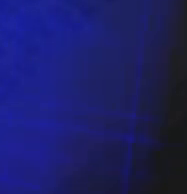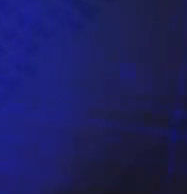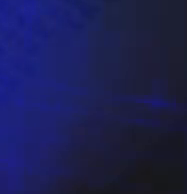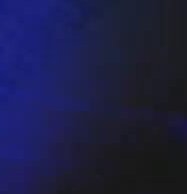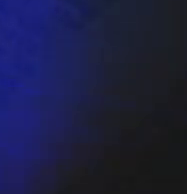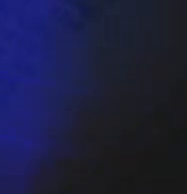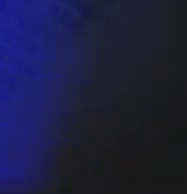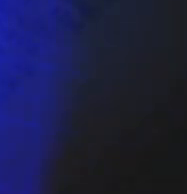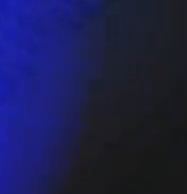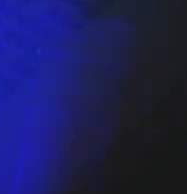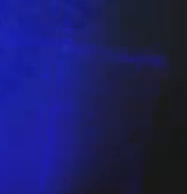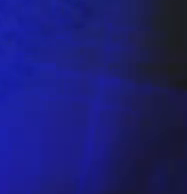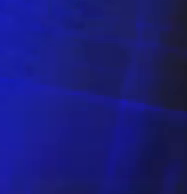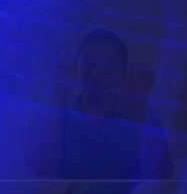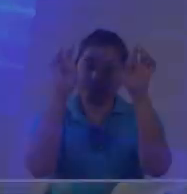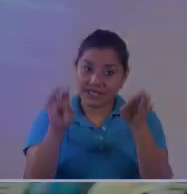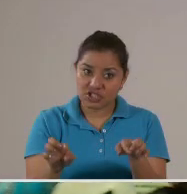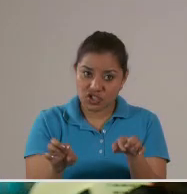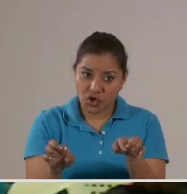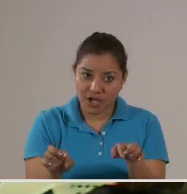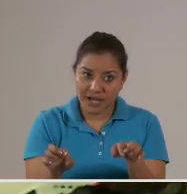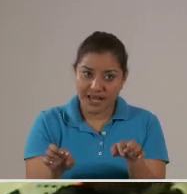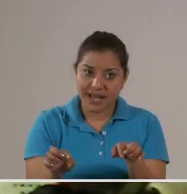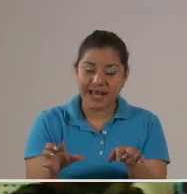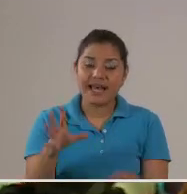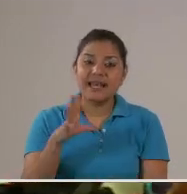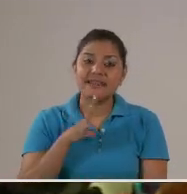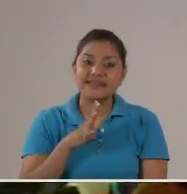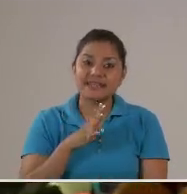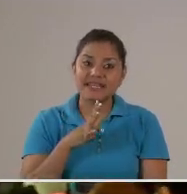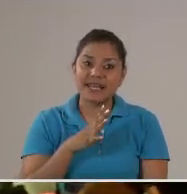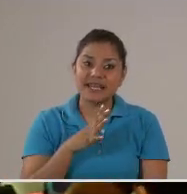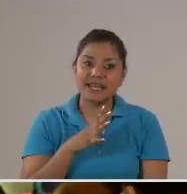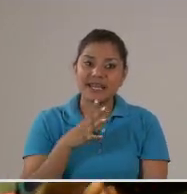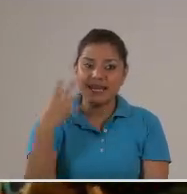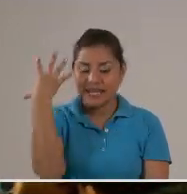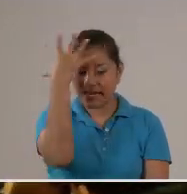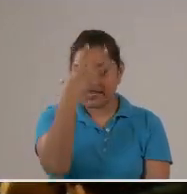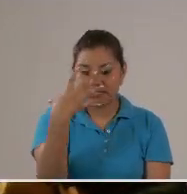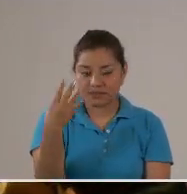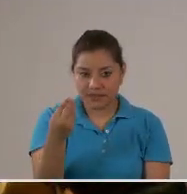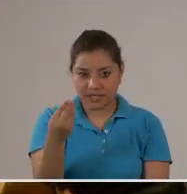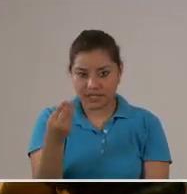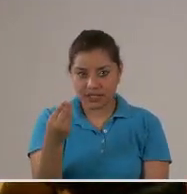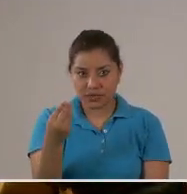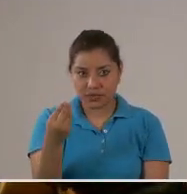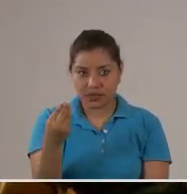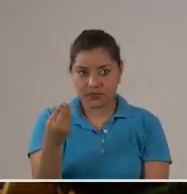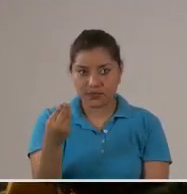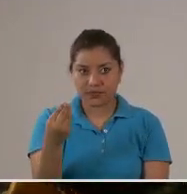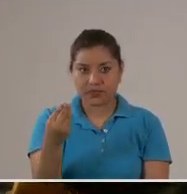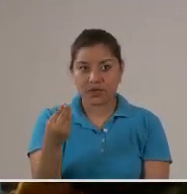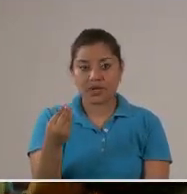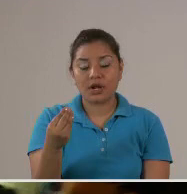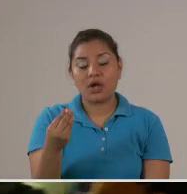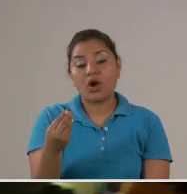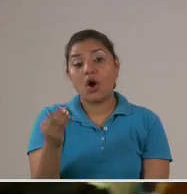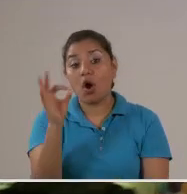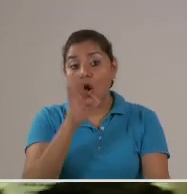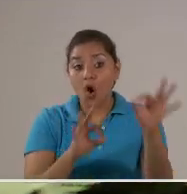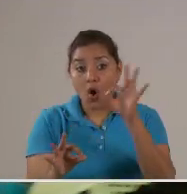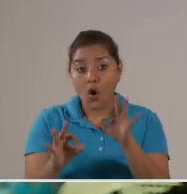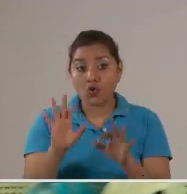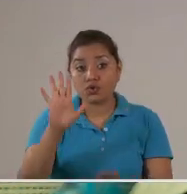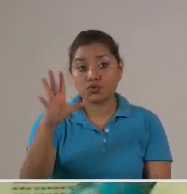tiene espíritu pero está muerto eso no lo digo yo eso lo dice la Biblia efesios capítulo 2 dice